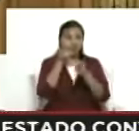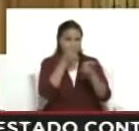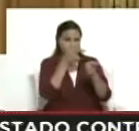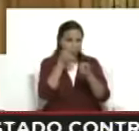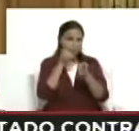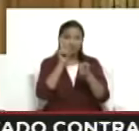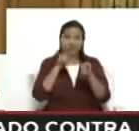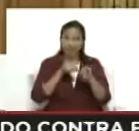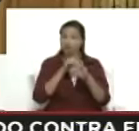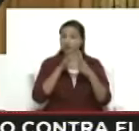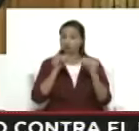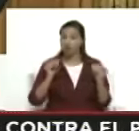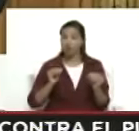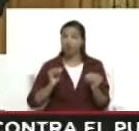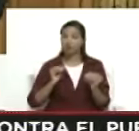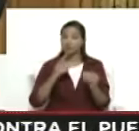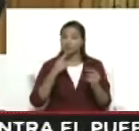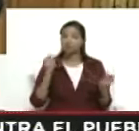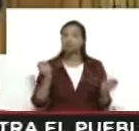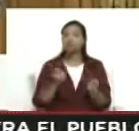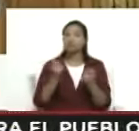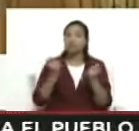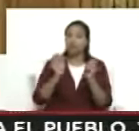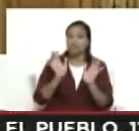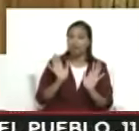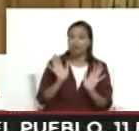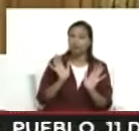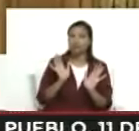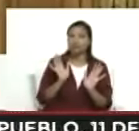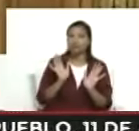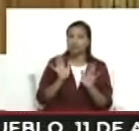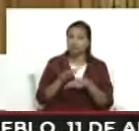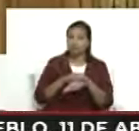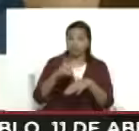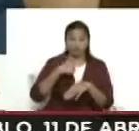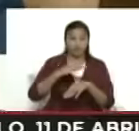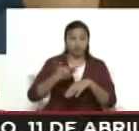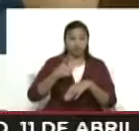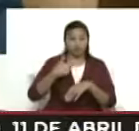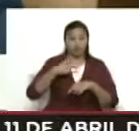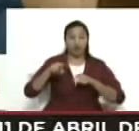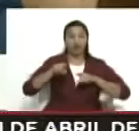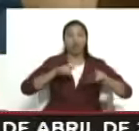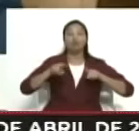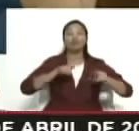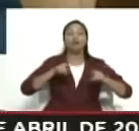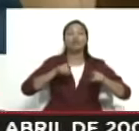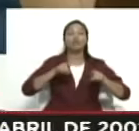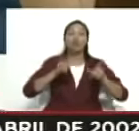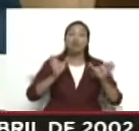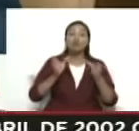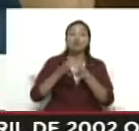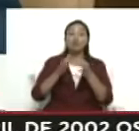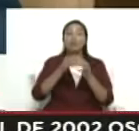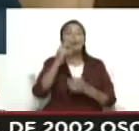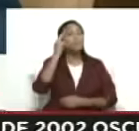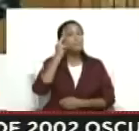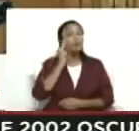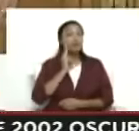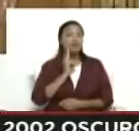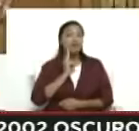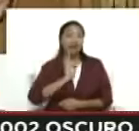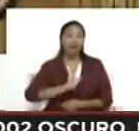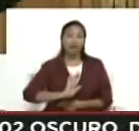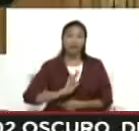Toda esa campaña, perdóneme, porque yo era, como se llama, el coordinador de los círculos bolivarianos, que me designó el comandante Chávez. Y yo era el que